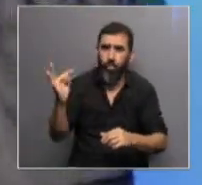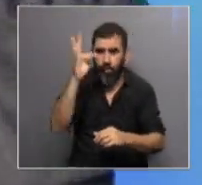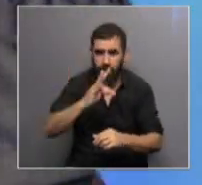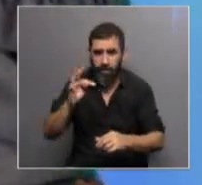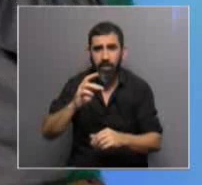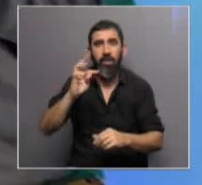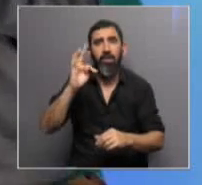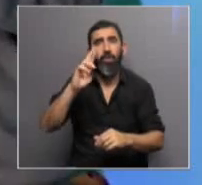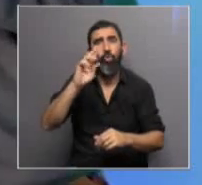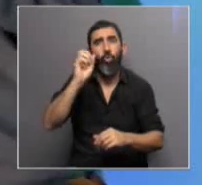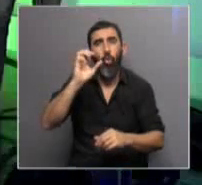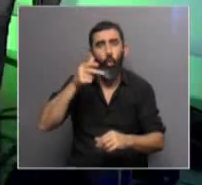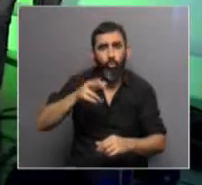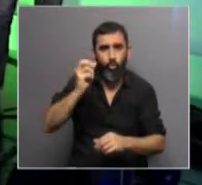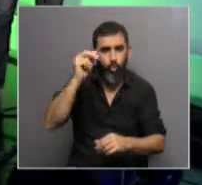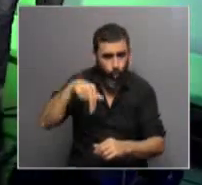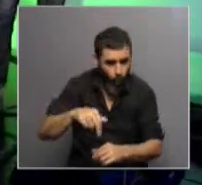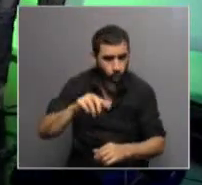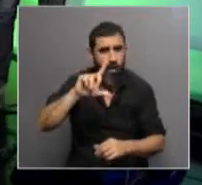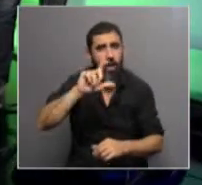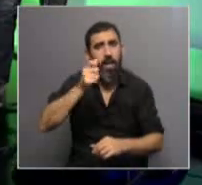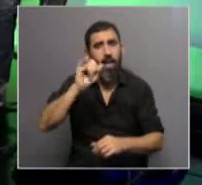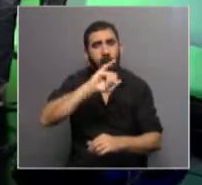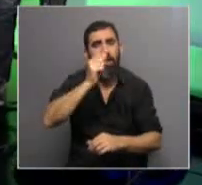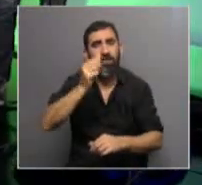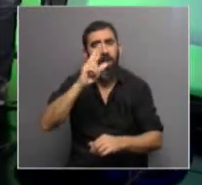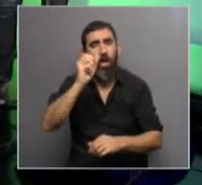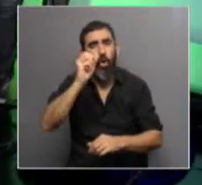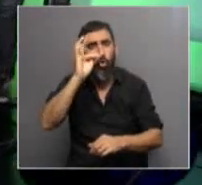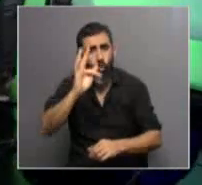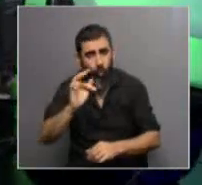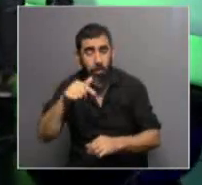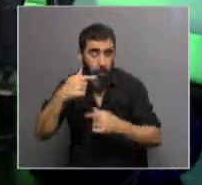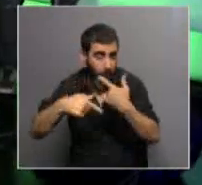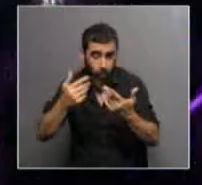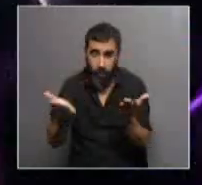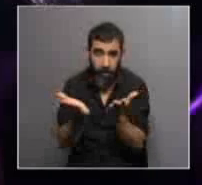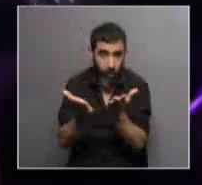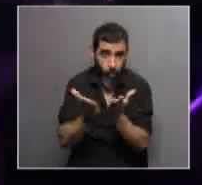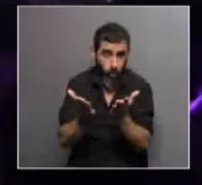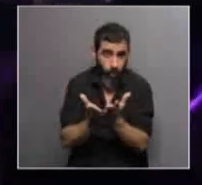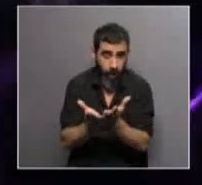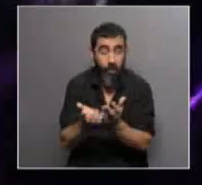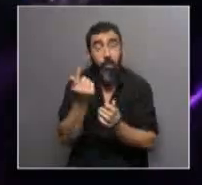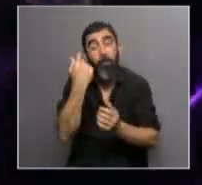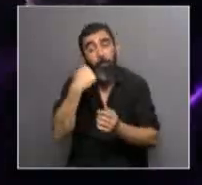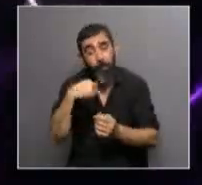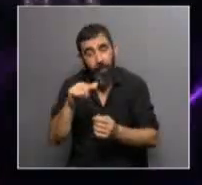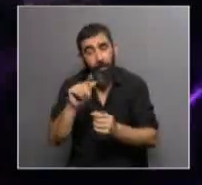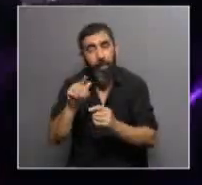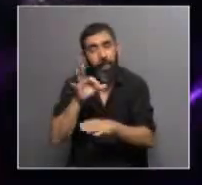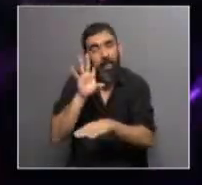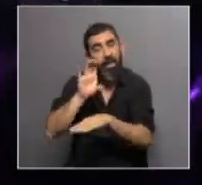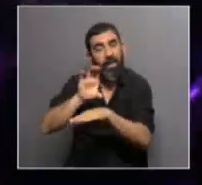algo así no es que y después seguir estudiando esas cosas pero he dado clases